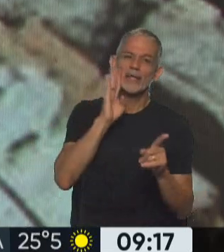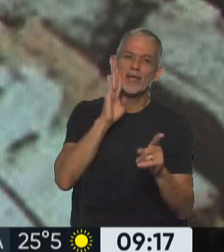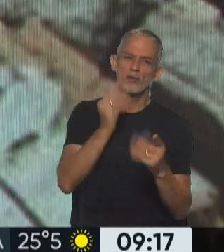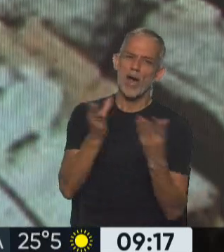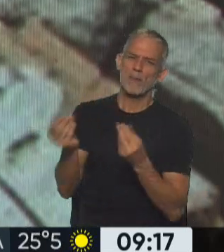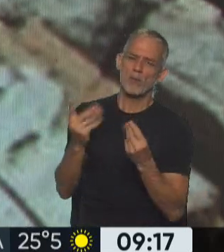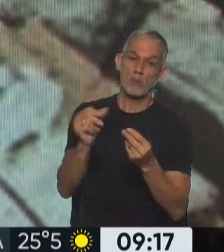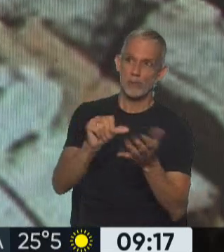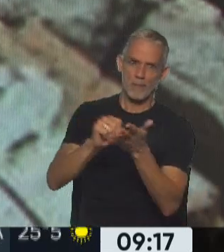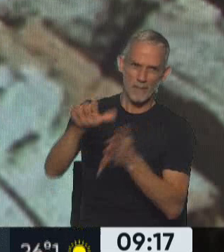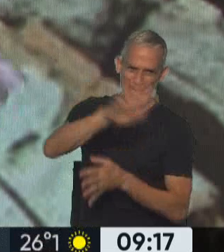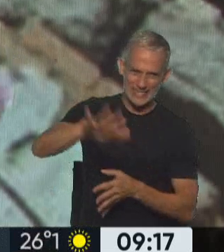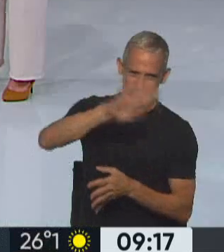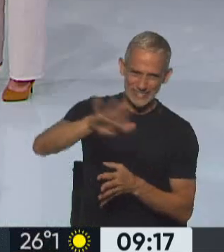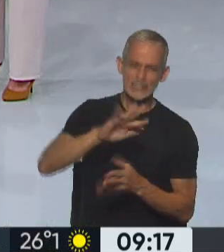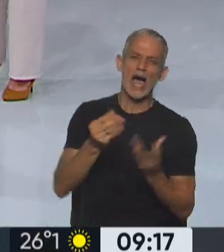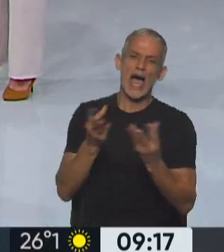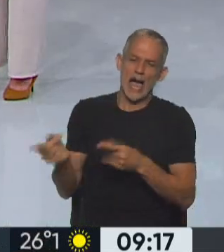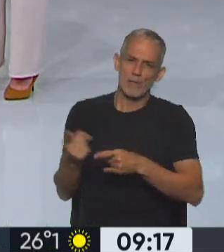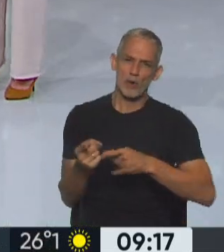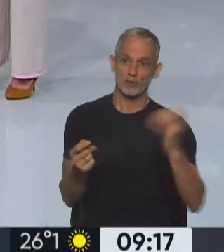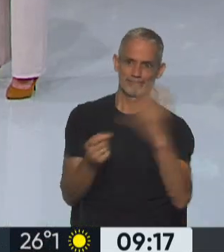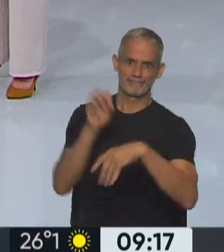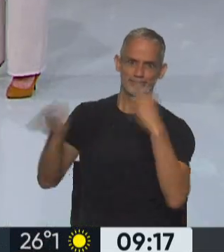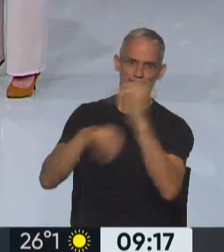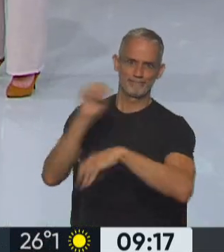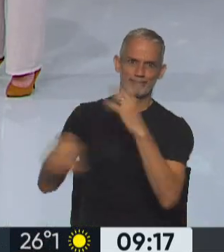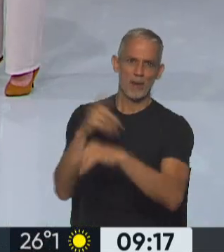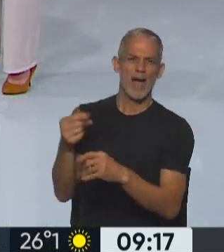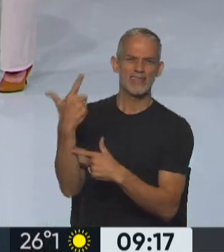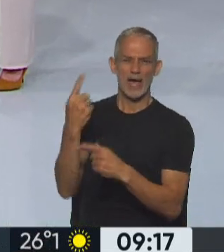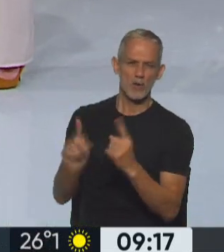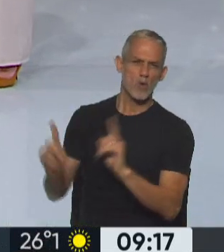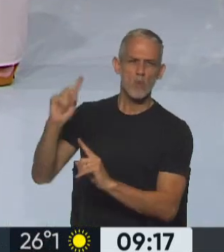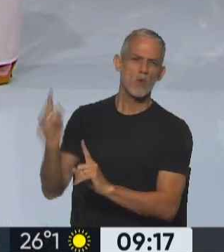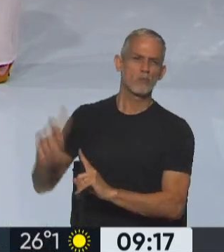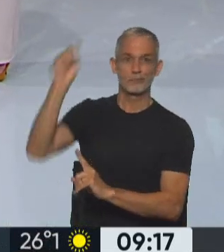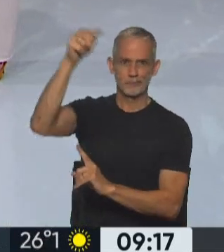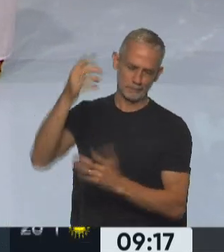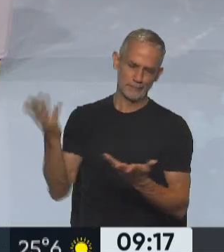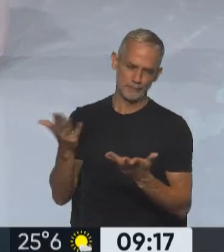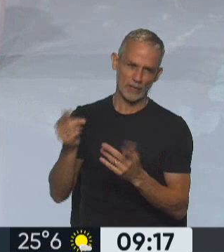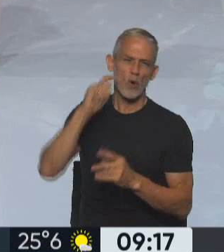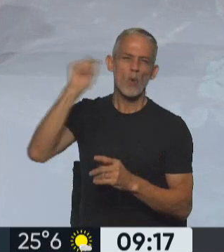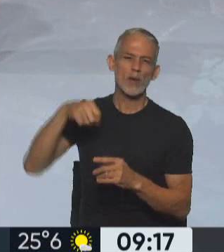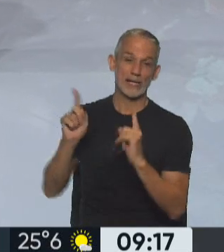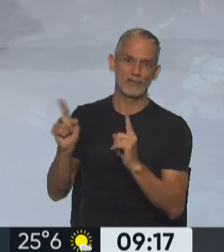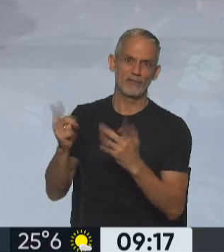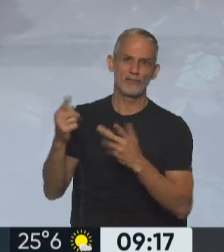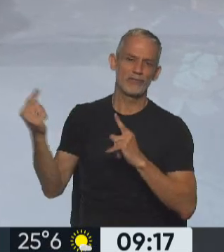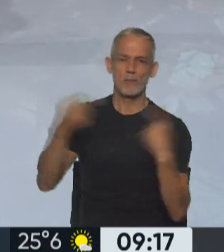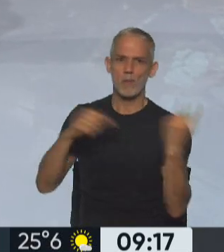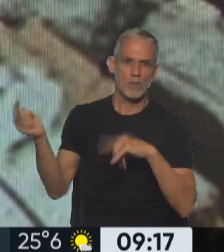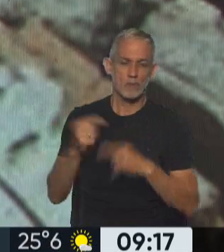Unidos y las potencias occidentales están mandando armamento a Ucrania y por eso se sostiene todavía este